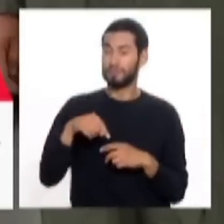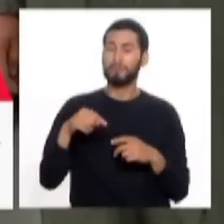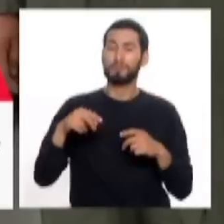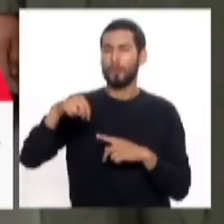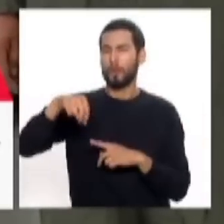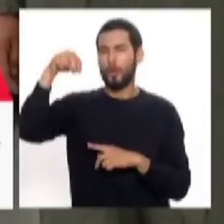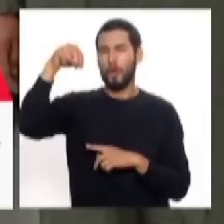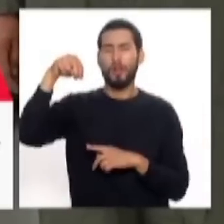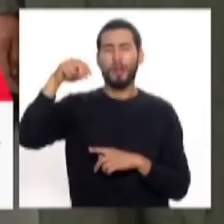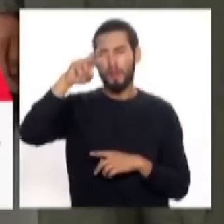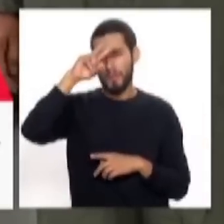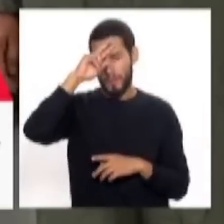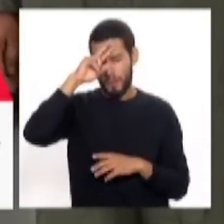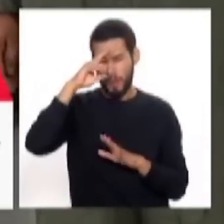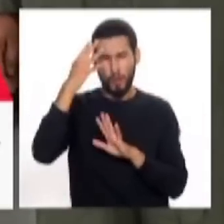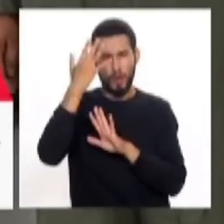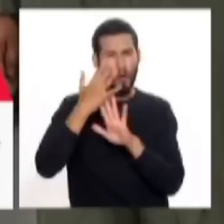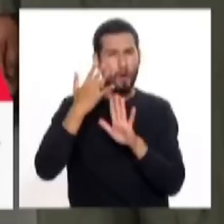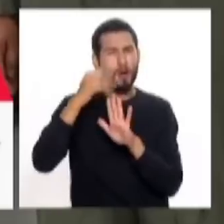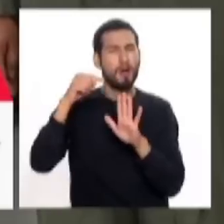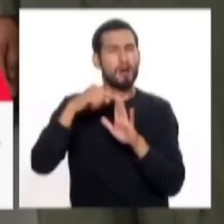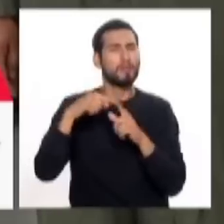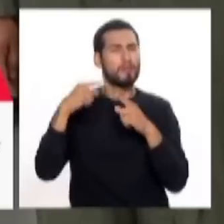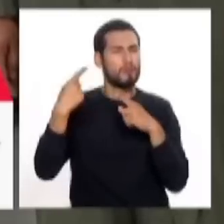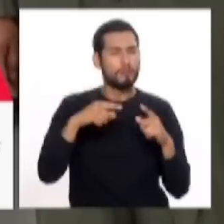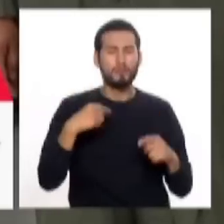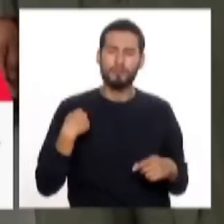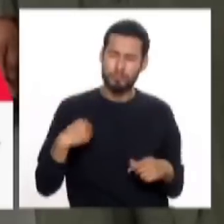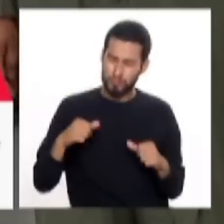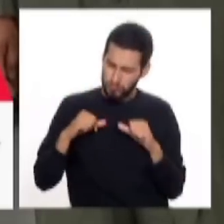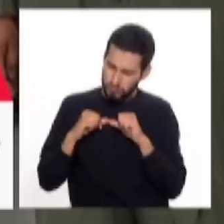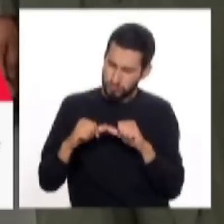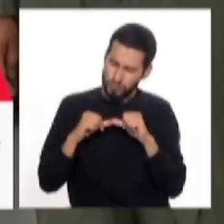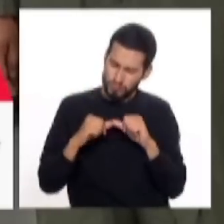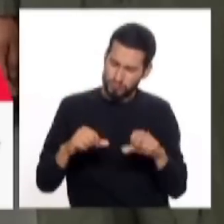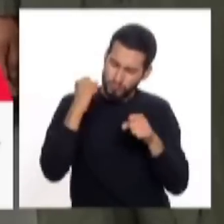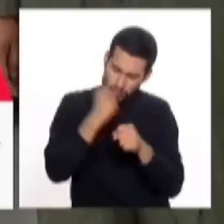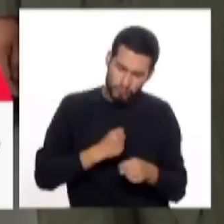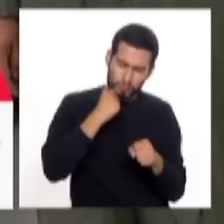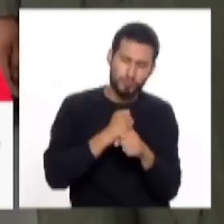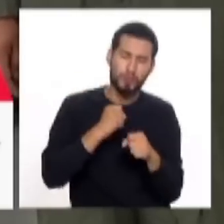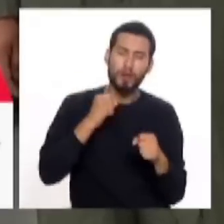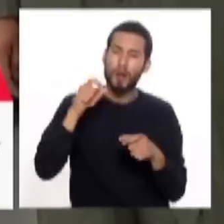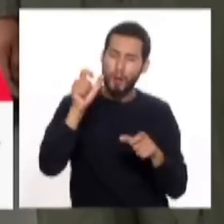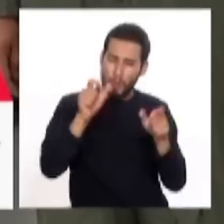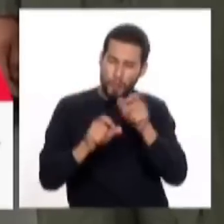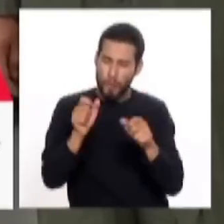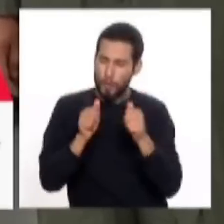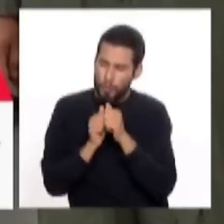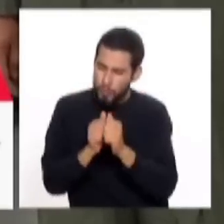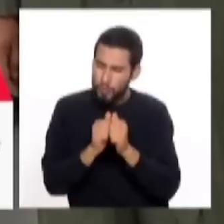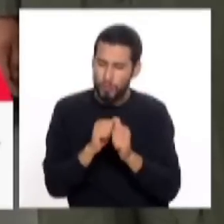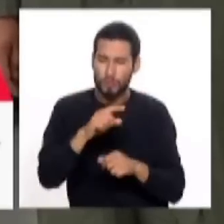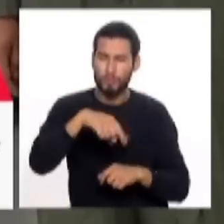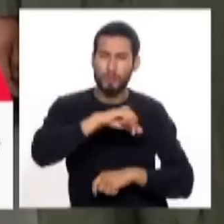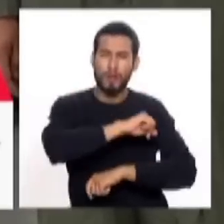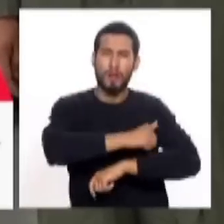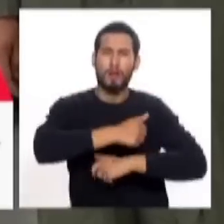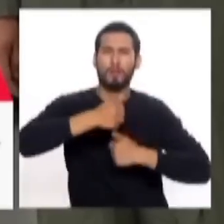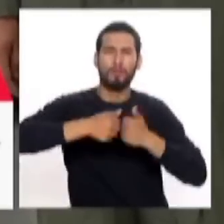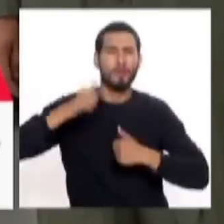del norte, donde aún seguimos trabajando junto al pueblo y sus autoridades